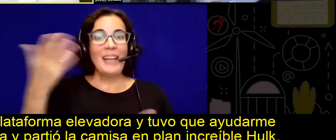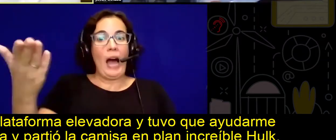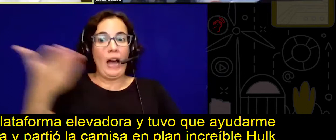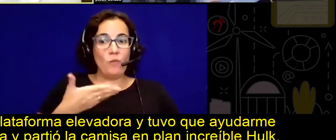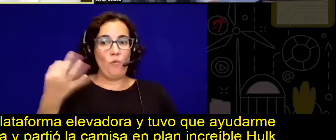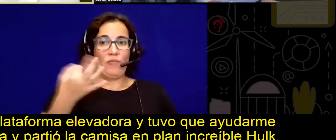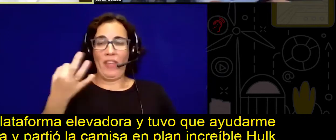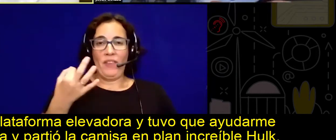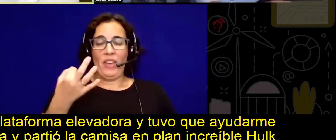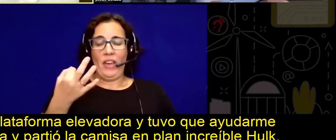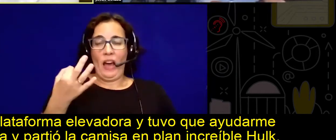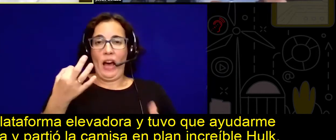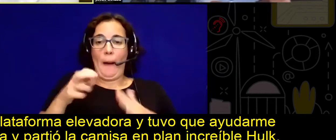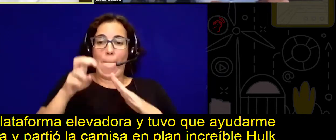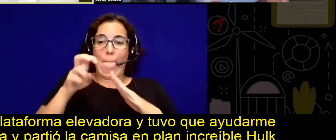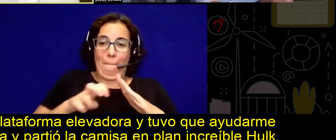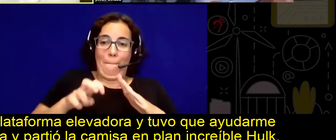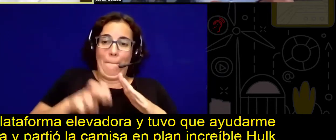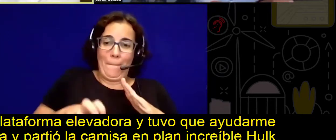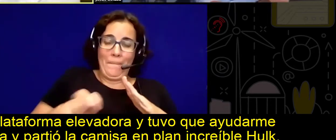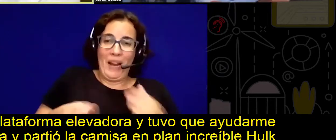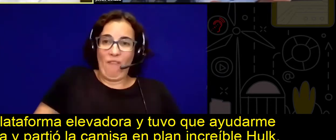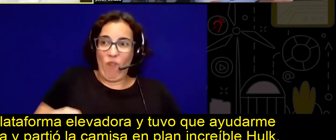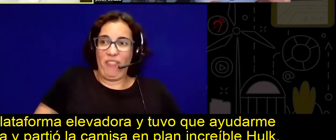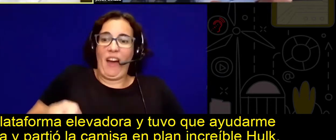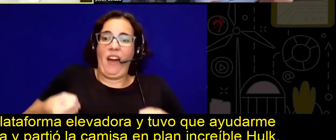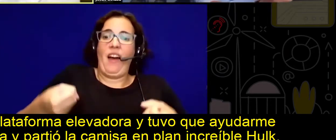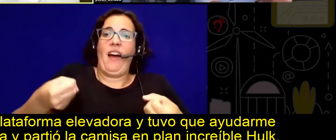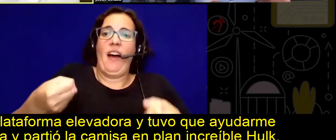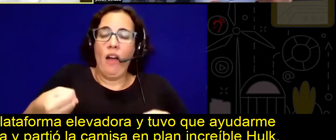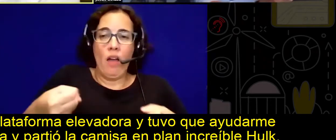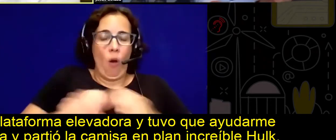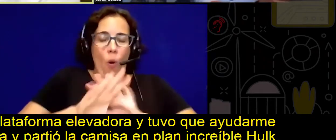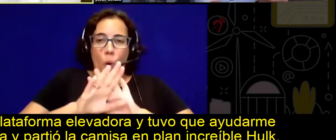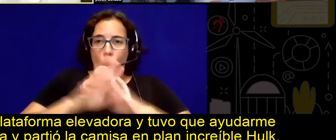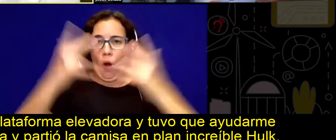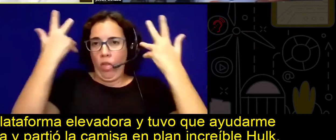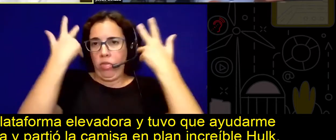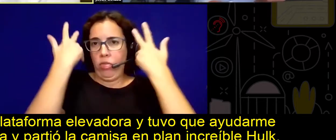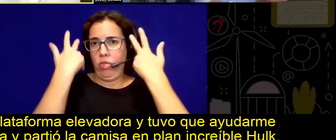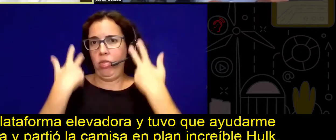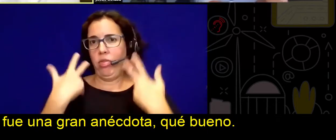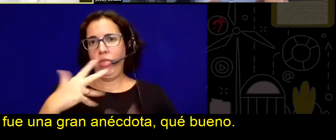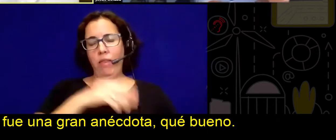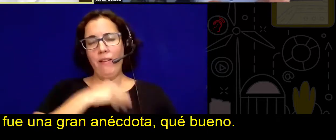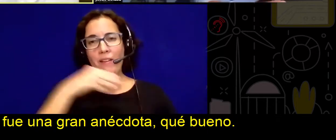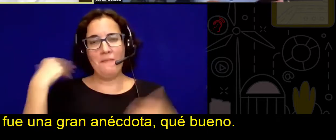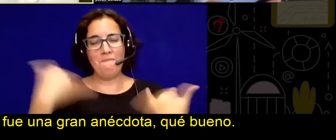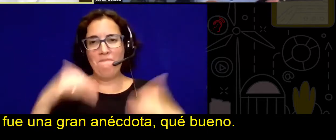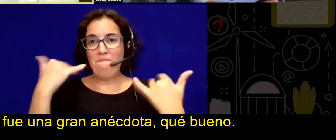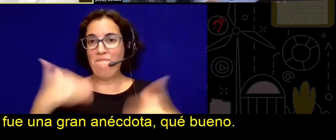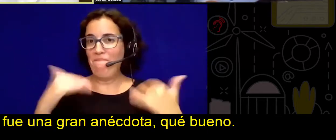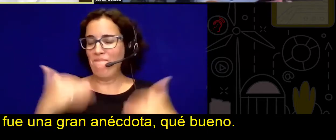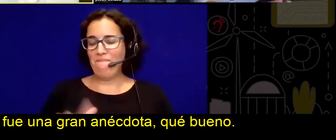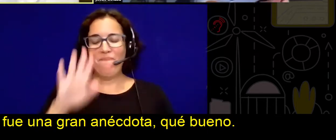a fuerza y se le rompió, partió la camisa en plan increíble Hulk, ¿no? Ello fue una